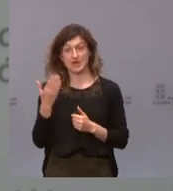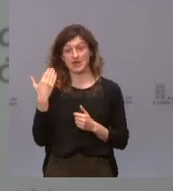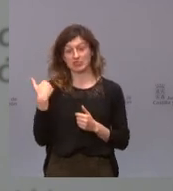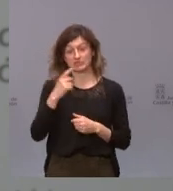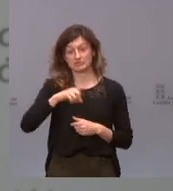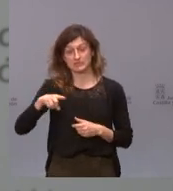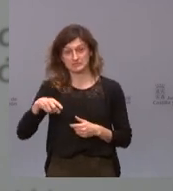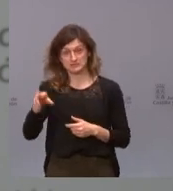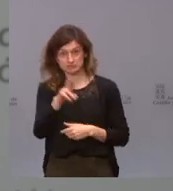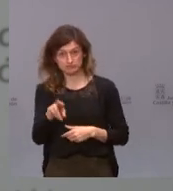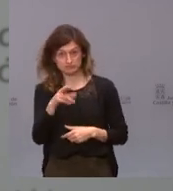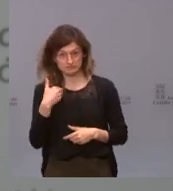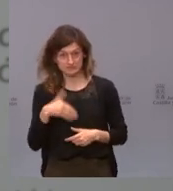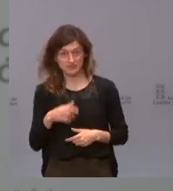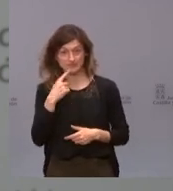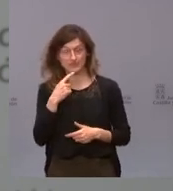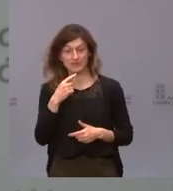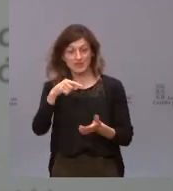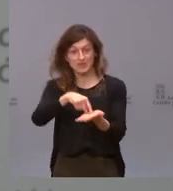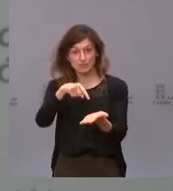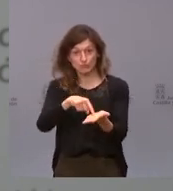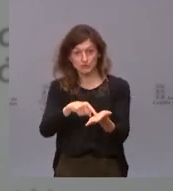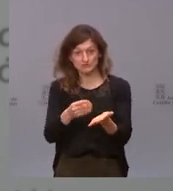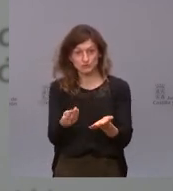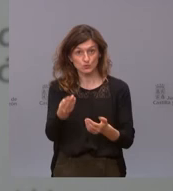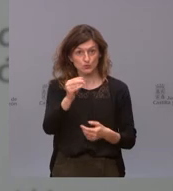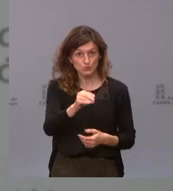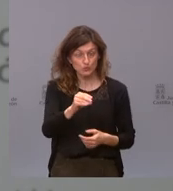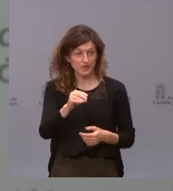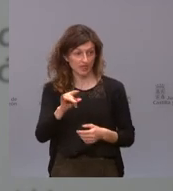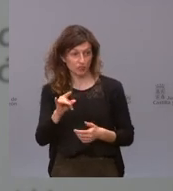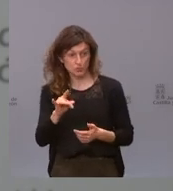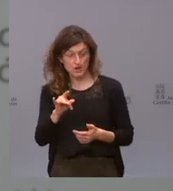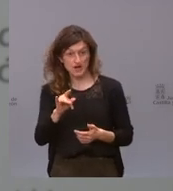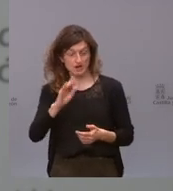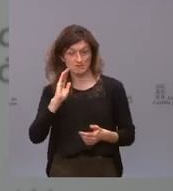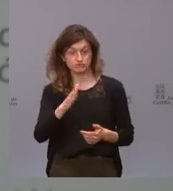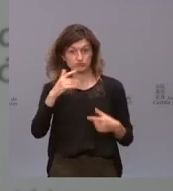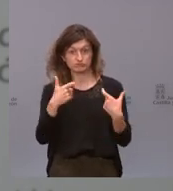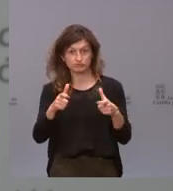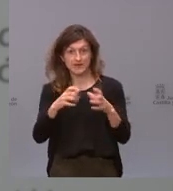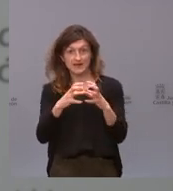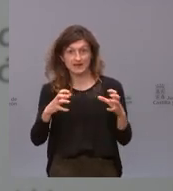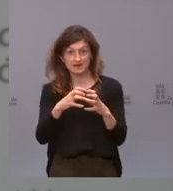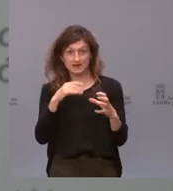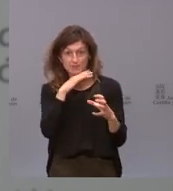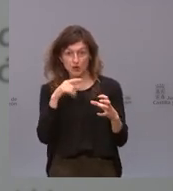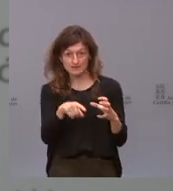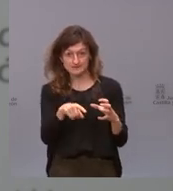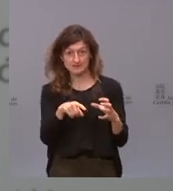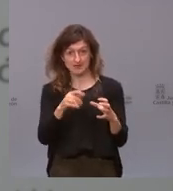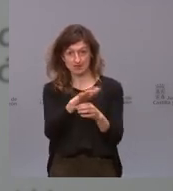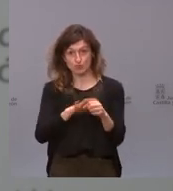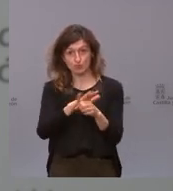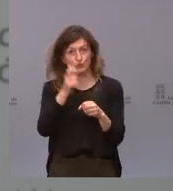tengamos en cuenta que la medida de subir el impuesto suele azúcar es un perjuicio enorme sobre el sector de la remolacha especialmente en el mundo rural